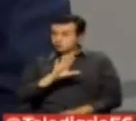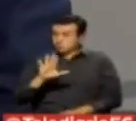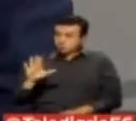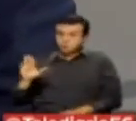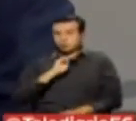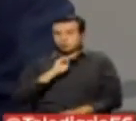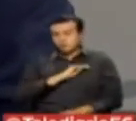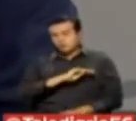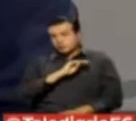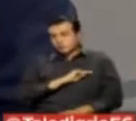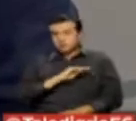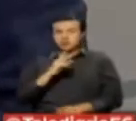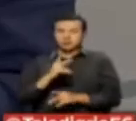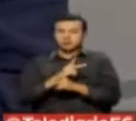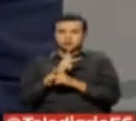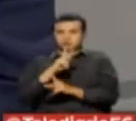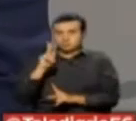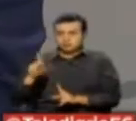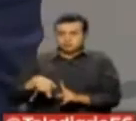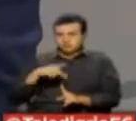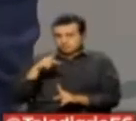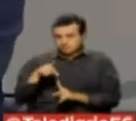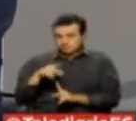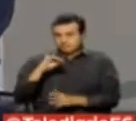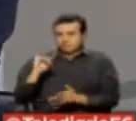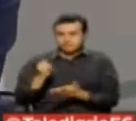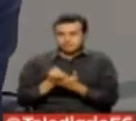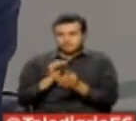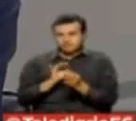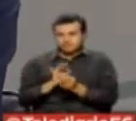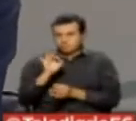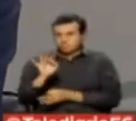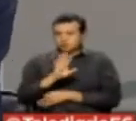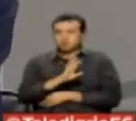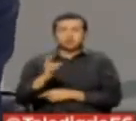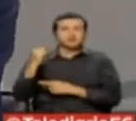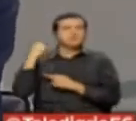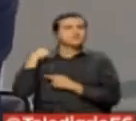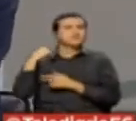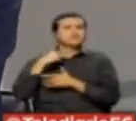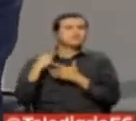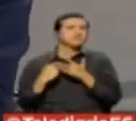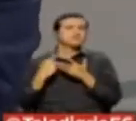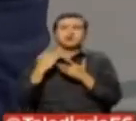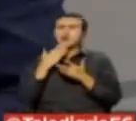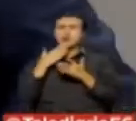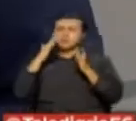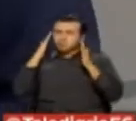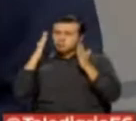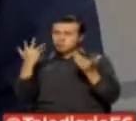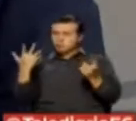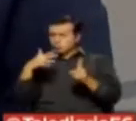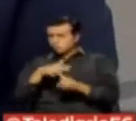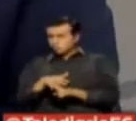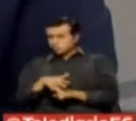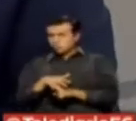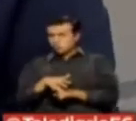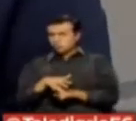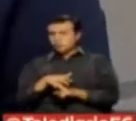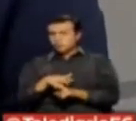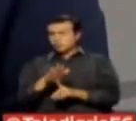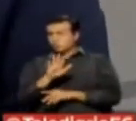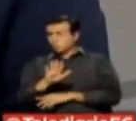municipios consejos provinciales juntas parroquiales qué rol tienen en una visión política incluyente todas estas